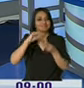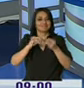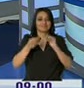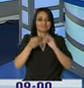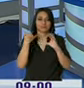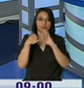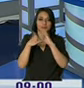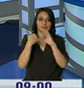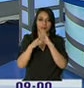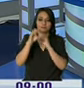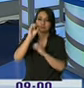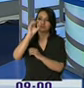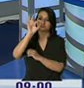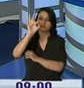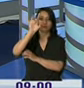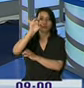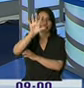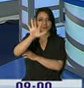el